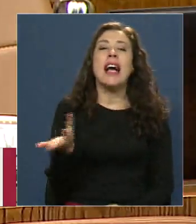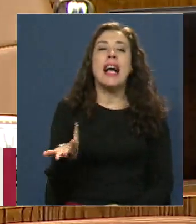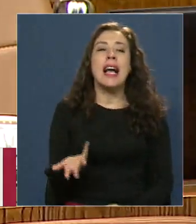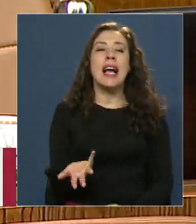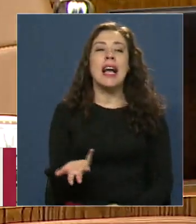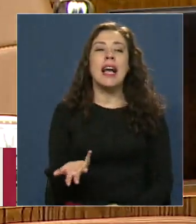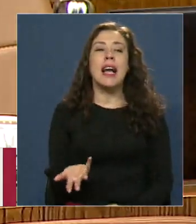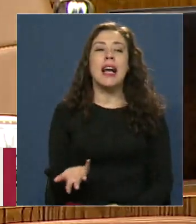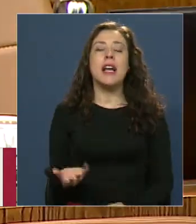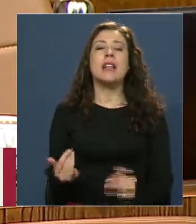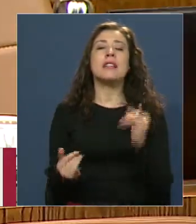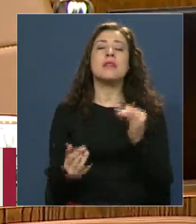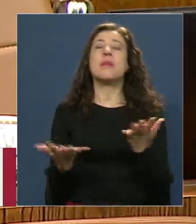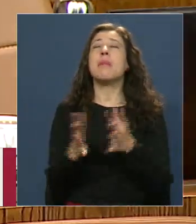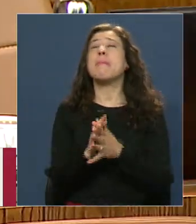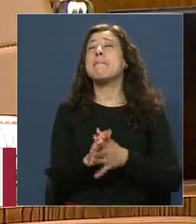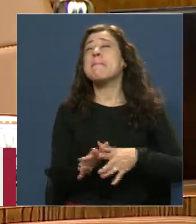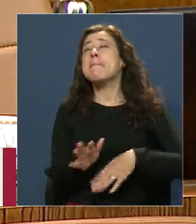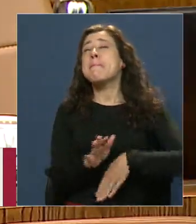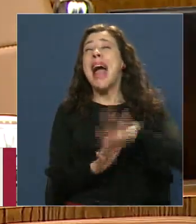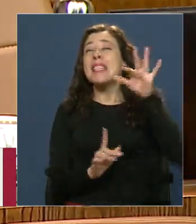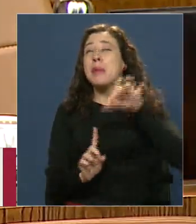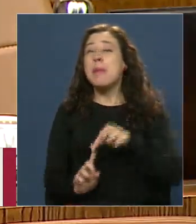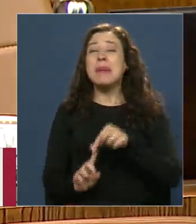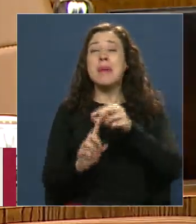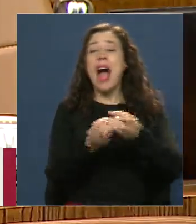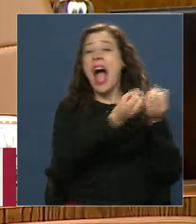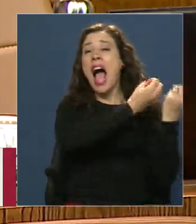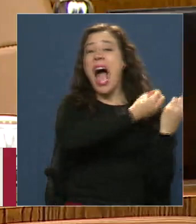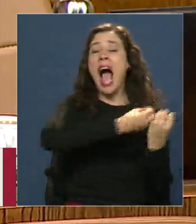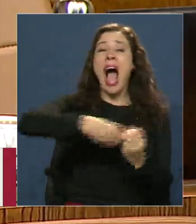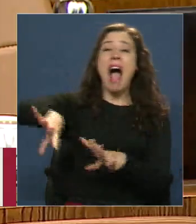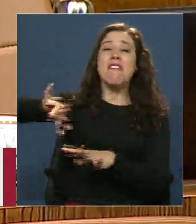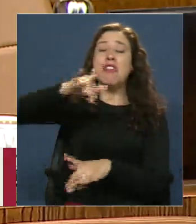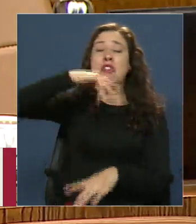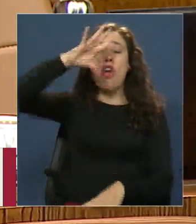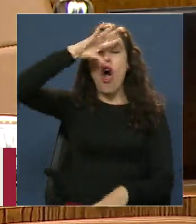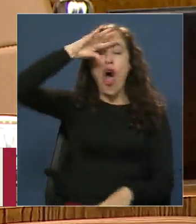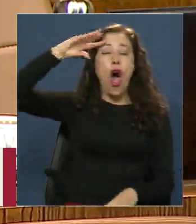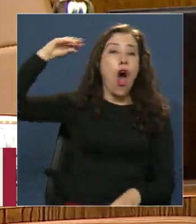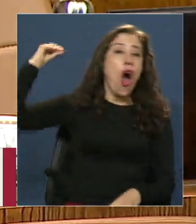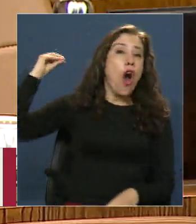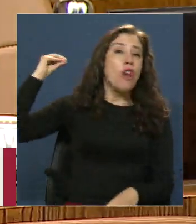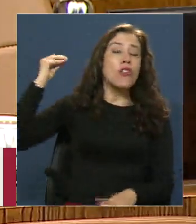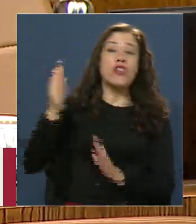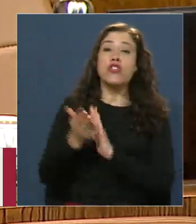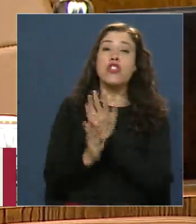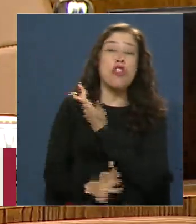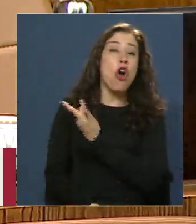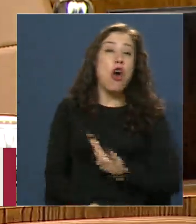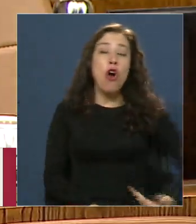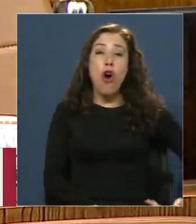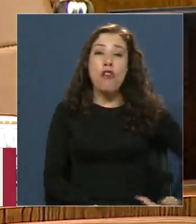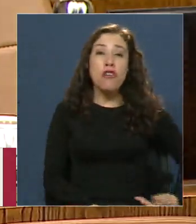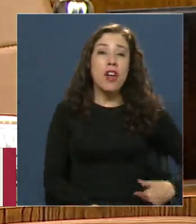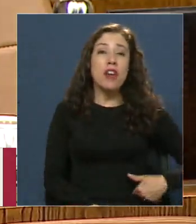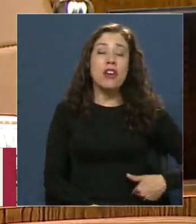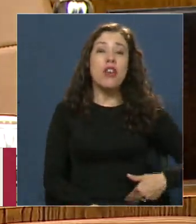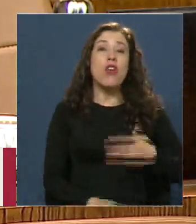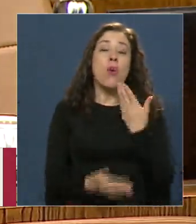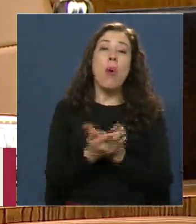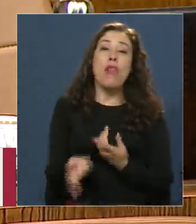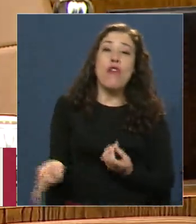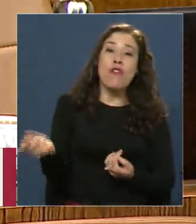La gran abandonada, la gran olvidada, para ser justo, de todos los gobiernos que han pasado desde el advenimiento